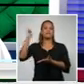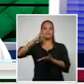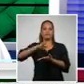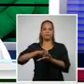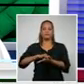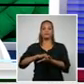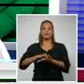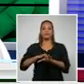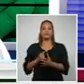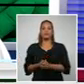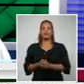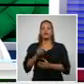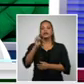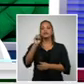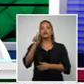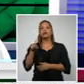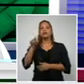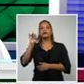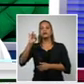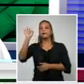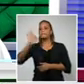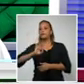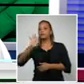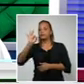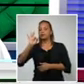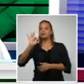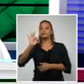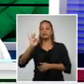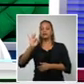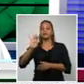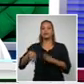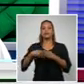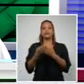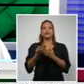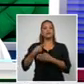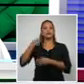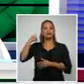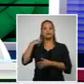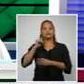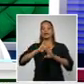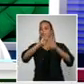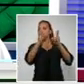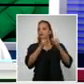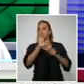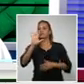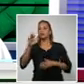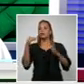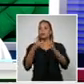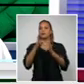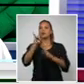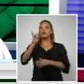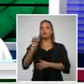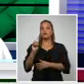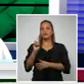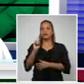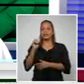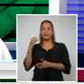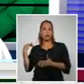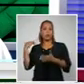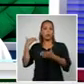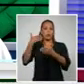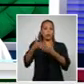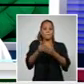es el 0,7% del día de ayer, y ya se acumulan 5.090 desde que comenzó la pandemia